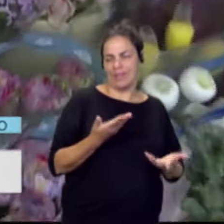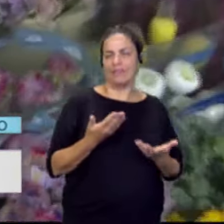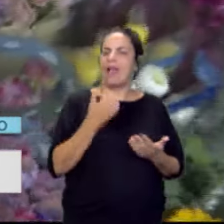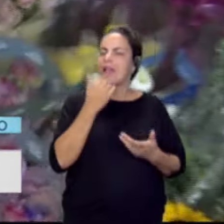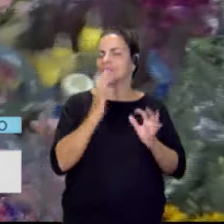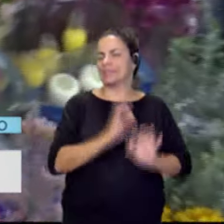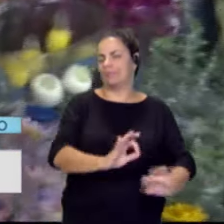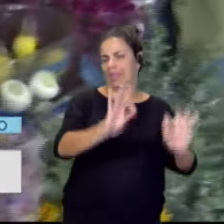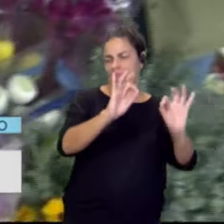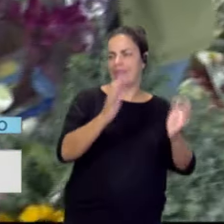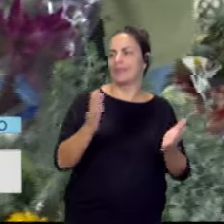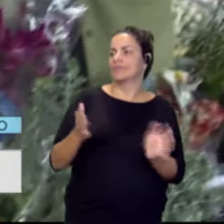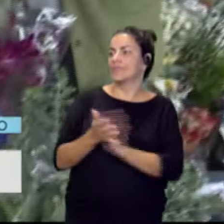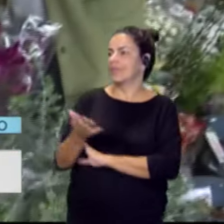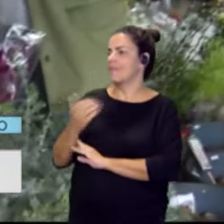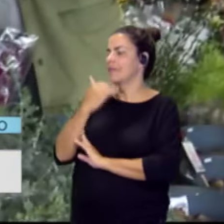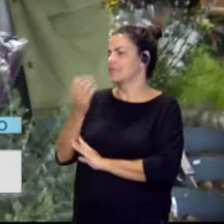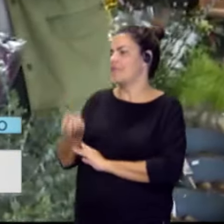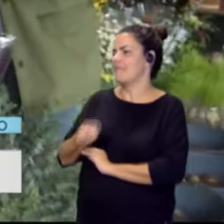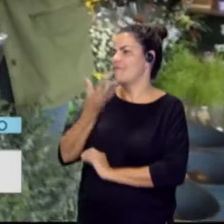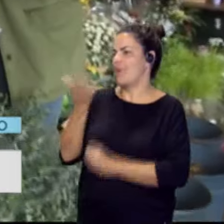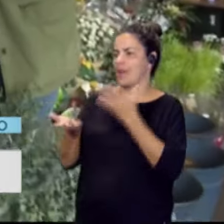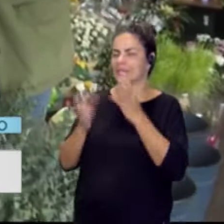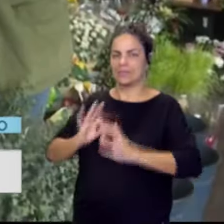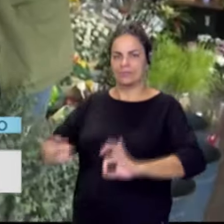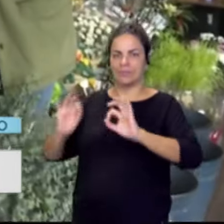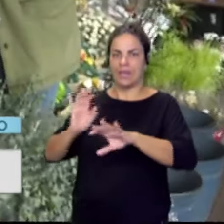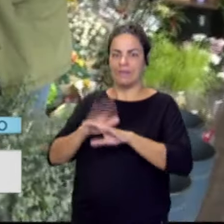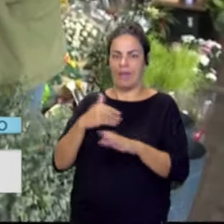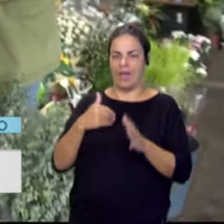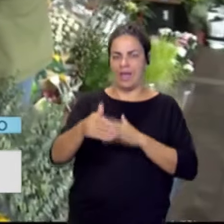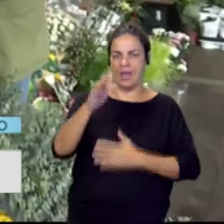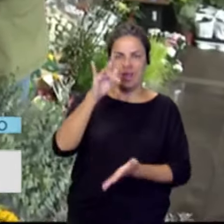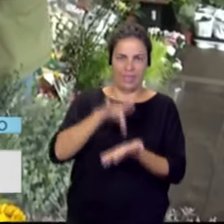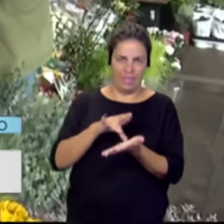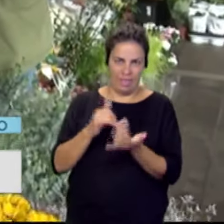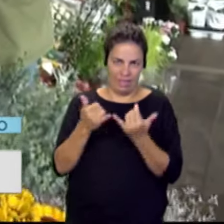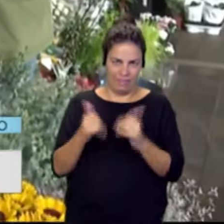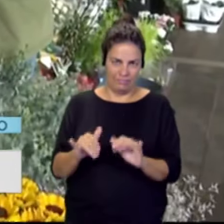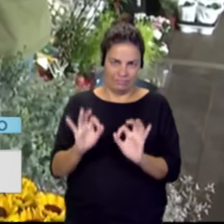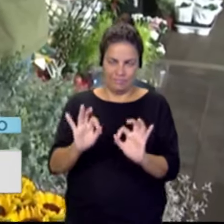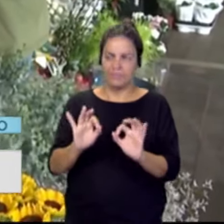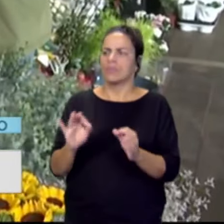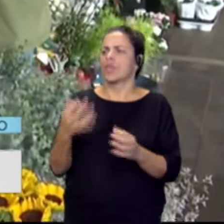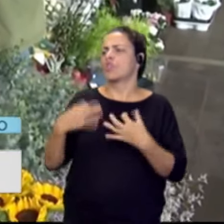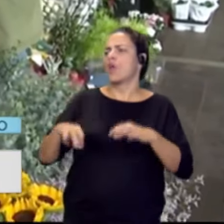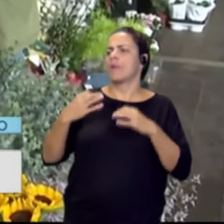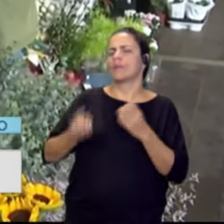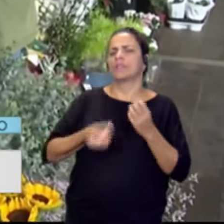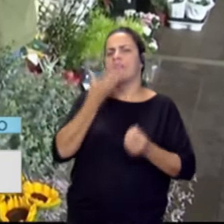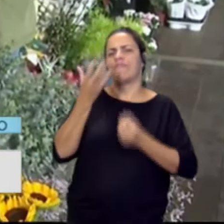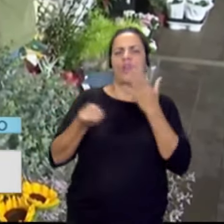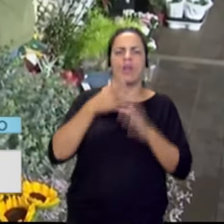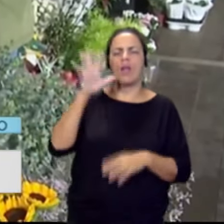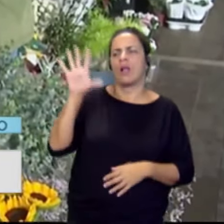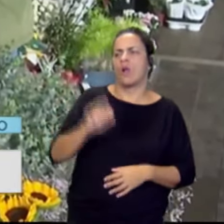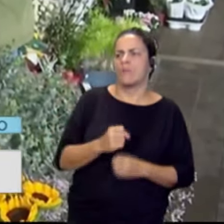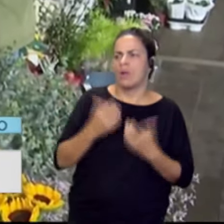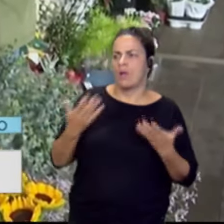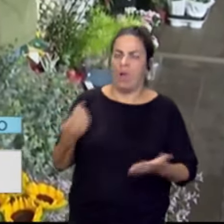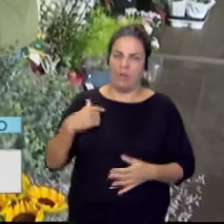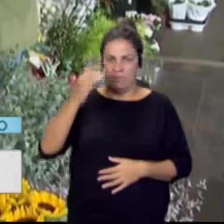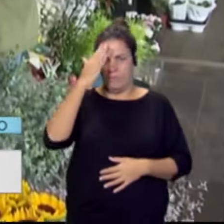O sea, unas flores especiales para esta festividad que se aproxima. Uh-huh. ¿Cuáles son las tendencias? ¿Qué flores se suelen llevar? Entiendo que flores que aguantan,